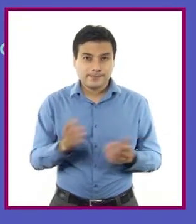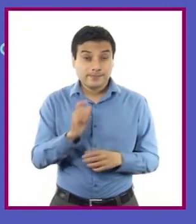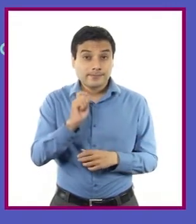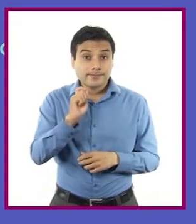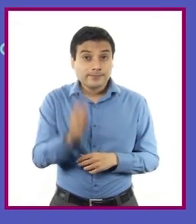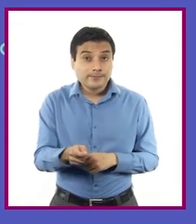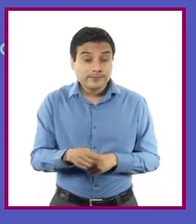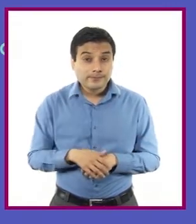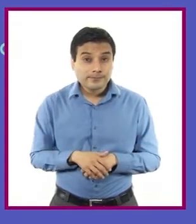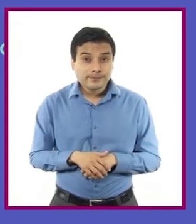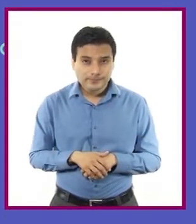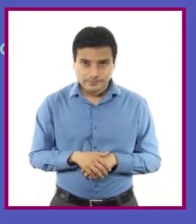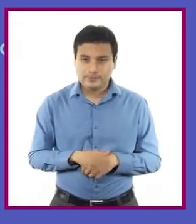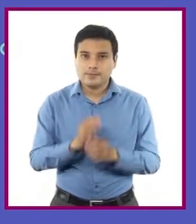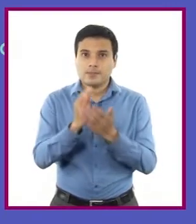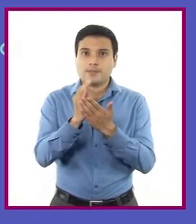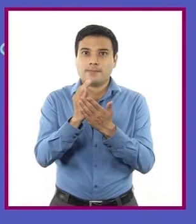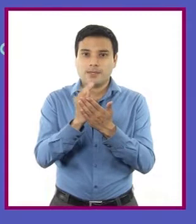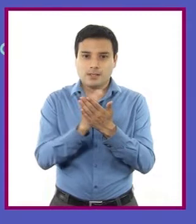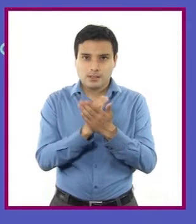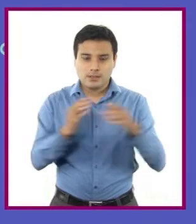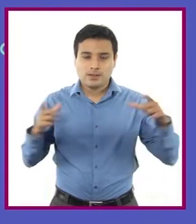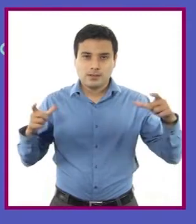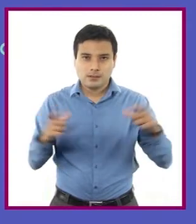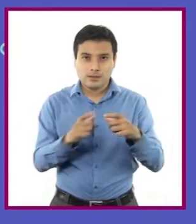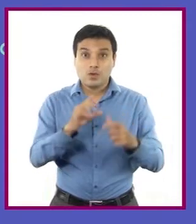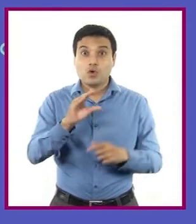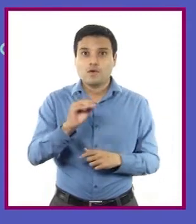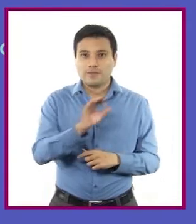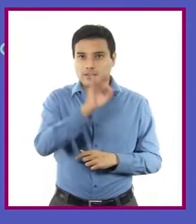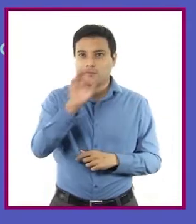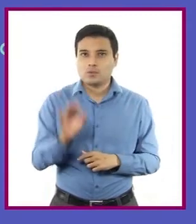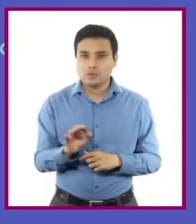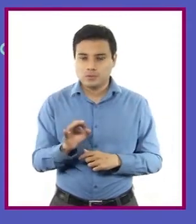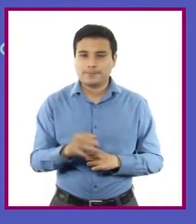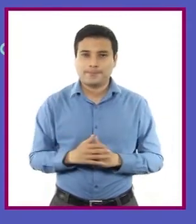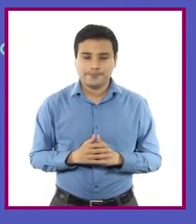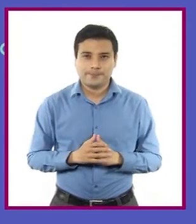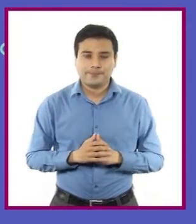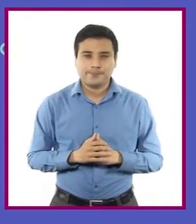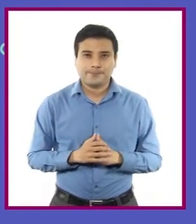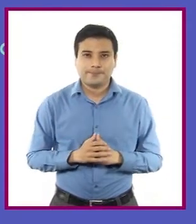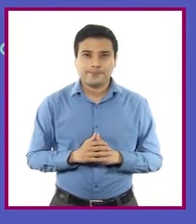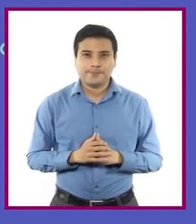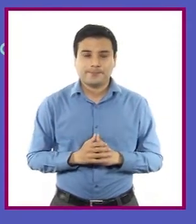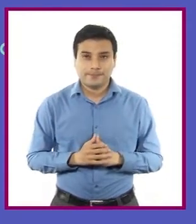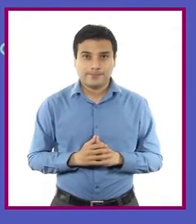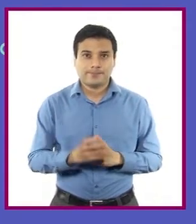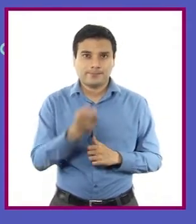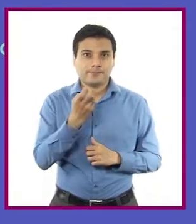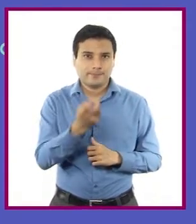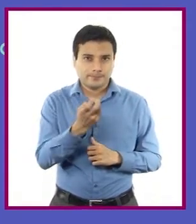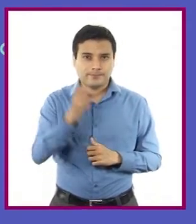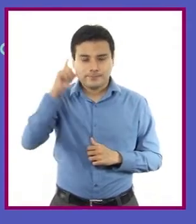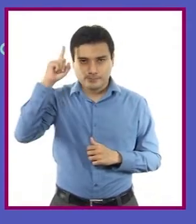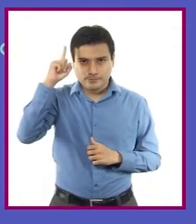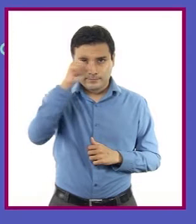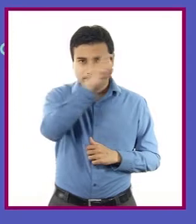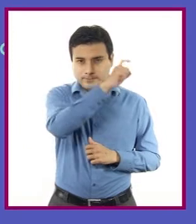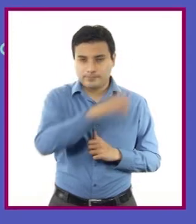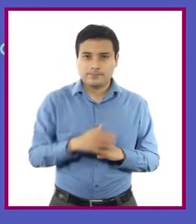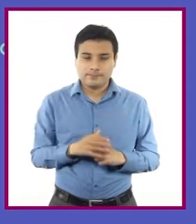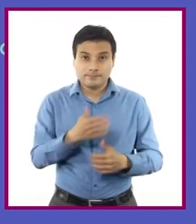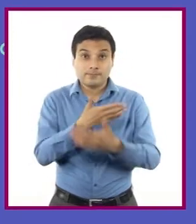representa una disminución de más del 90% de su población. la complejidad del fenómeno migratorio